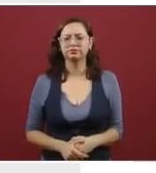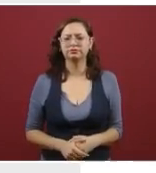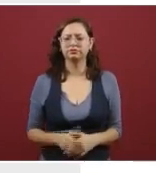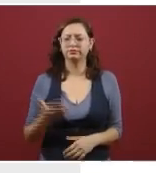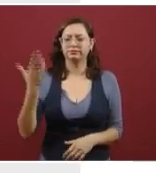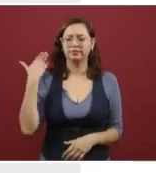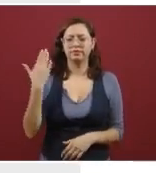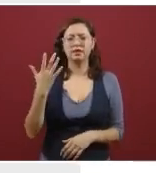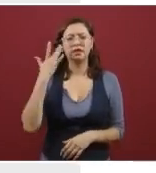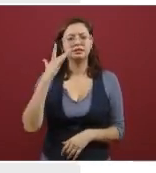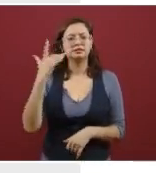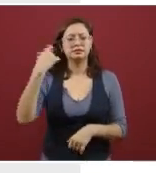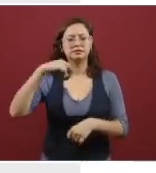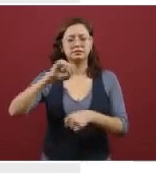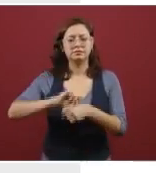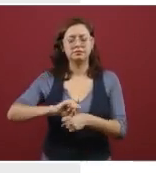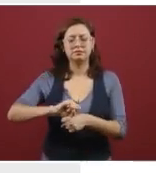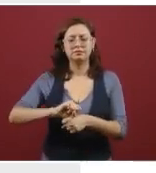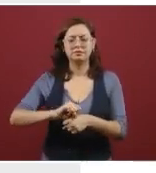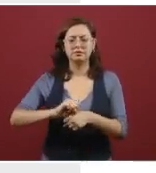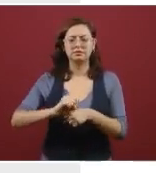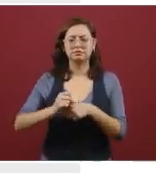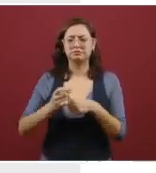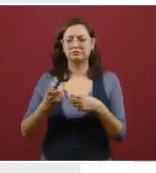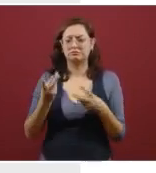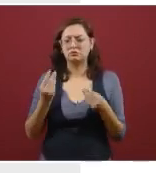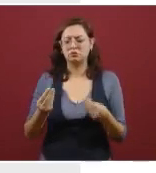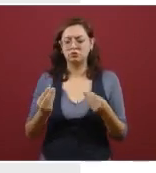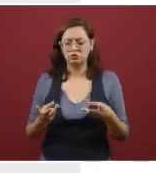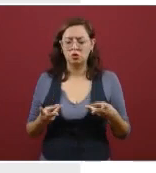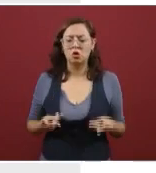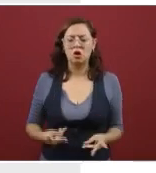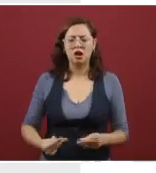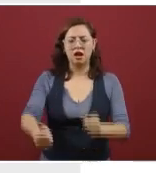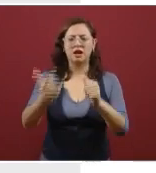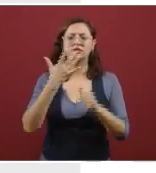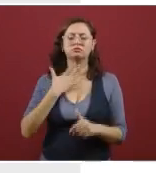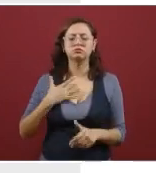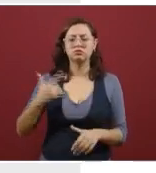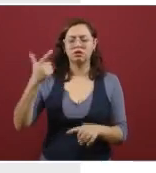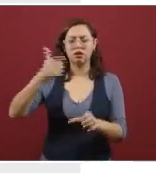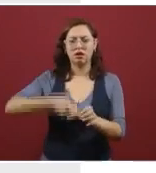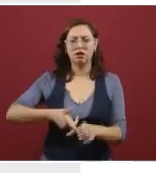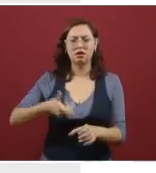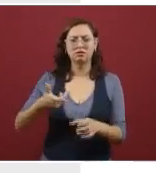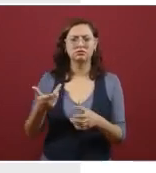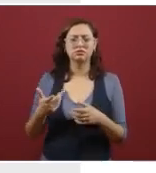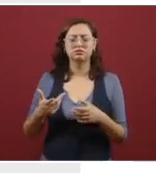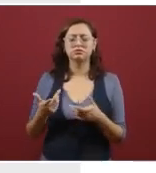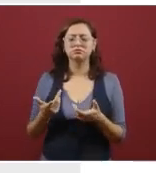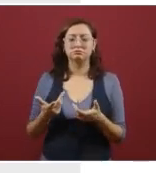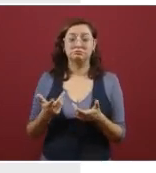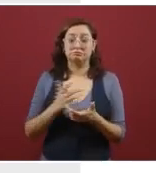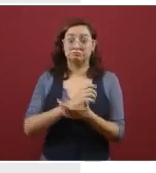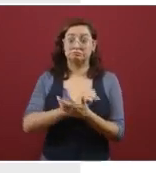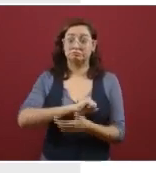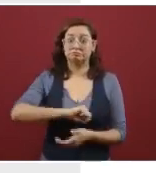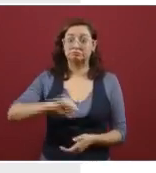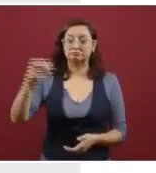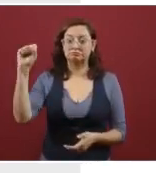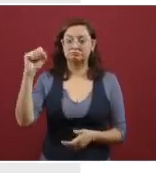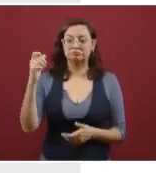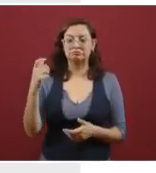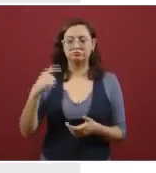Es una fecha donde el consumo de combustible se incrementa de manera significativa. Trazamos